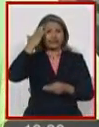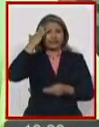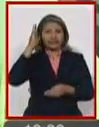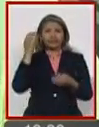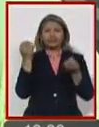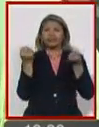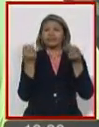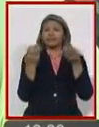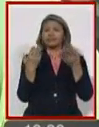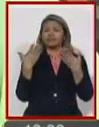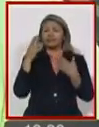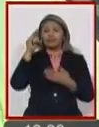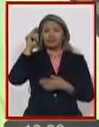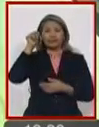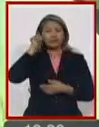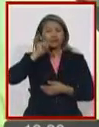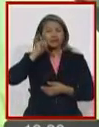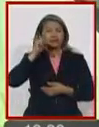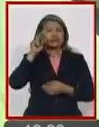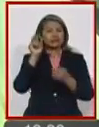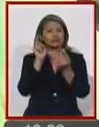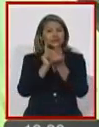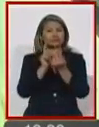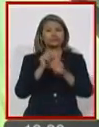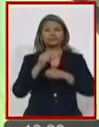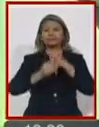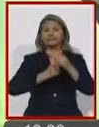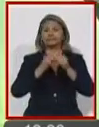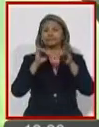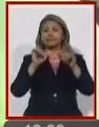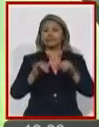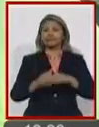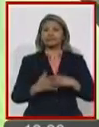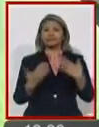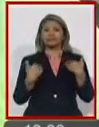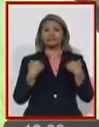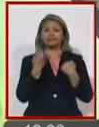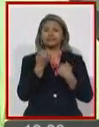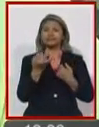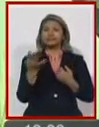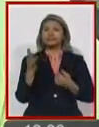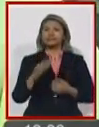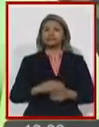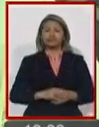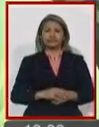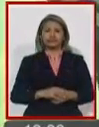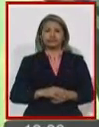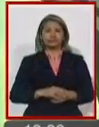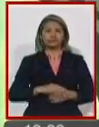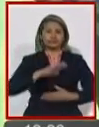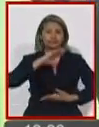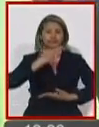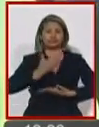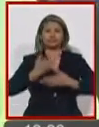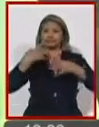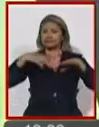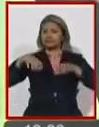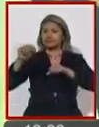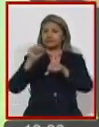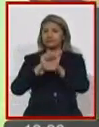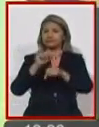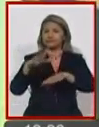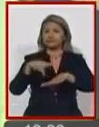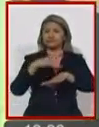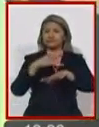tengo conocimiento. Yo a ella la conozco de años, vive ella acá, pero creo que tiene varios sus hijos mayores, pero también salen a trabajar